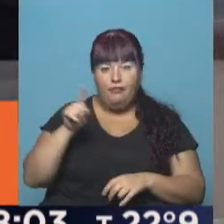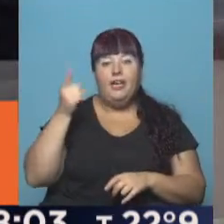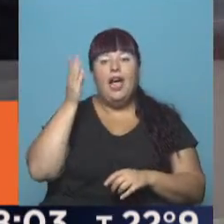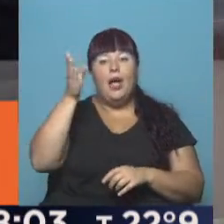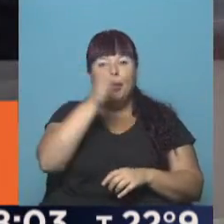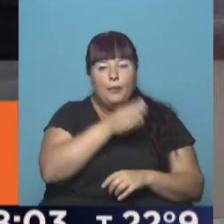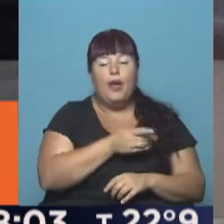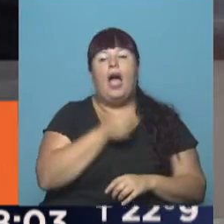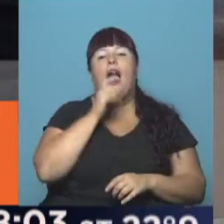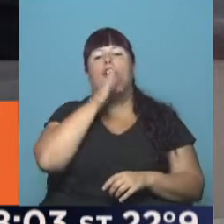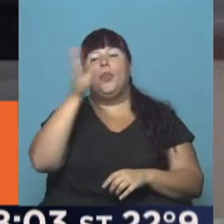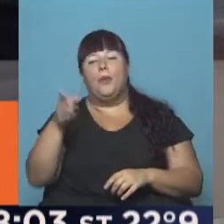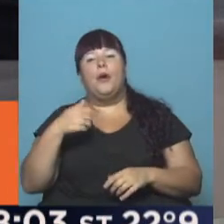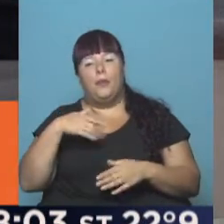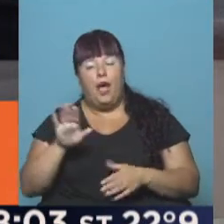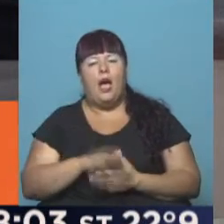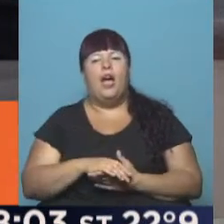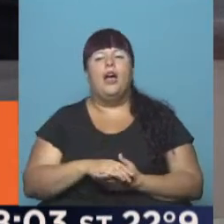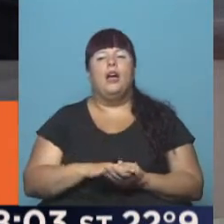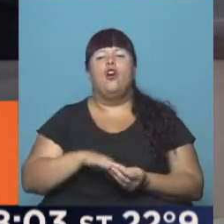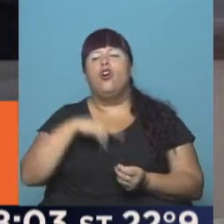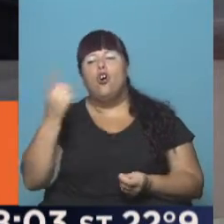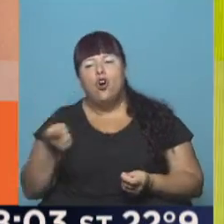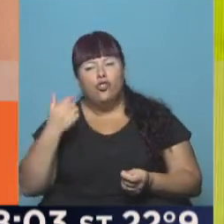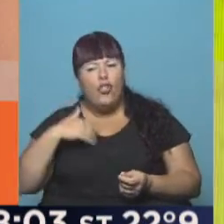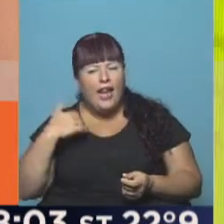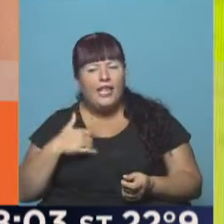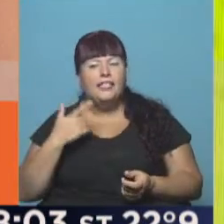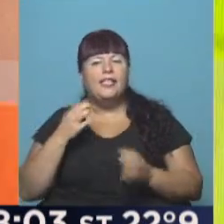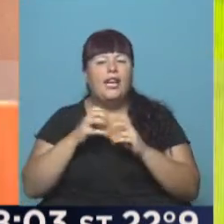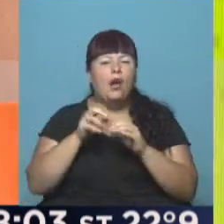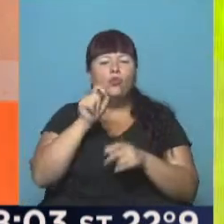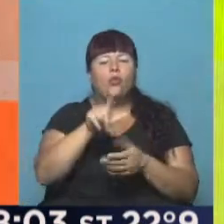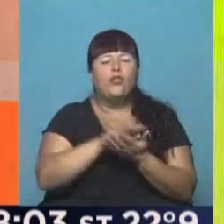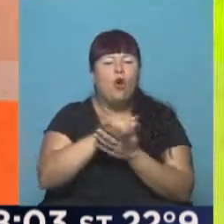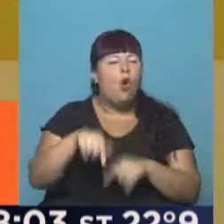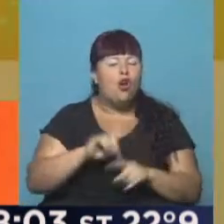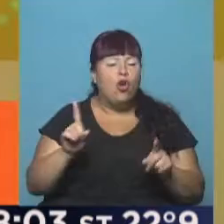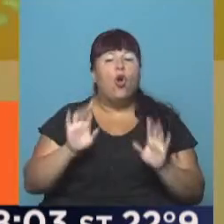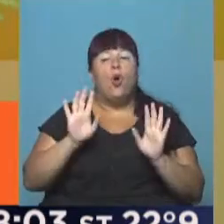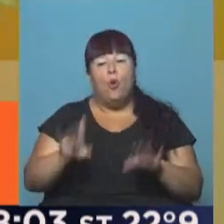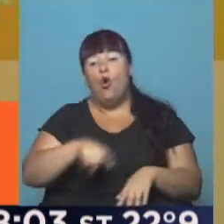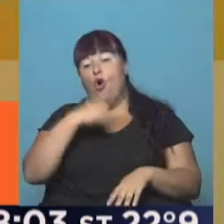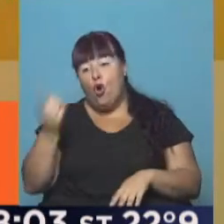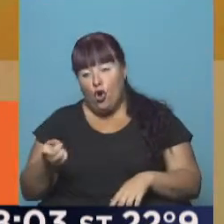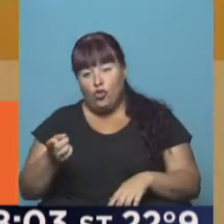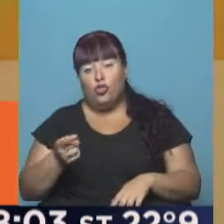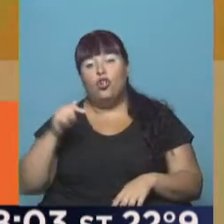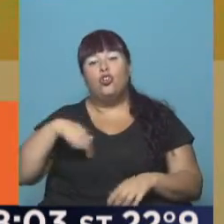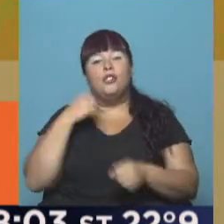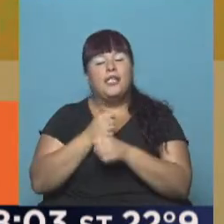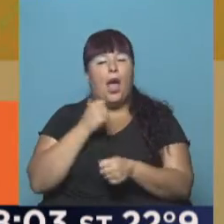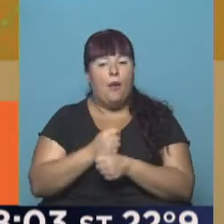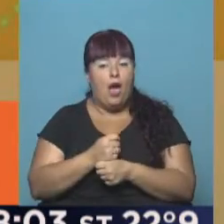que vaya, vamos a estar. ¿Algún otro caso argentino que esté tratando Amnistía o no por ahora? Bueno, lo otro es que Amnistía